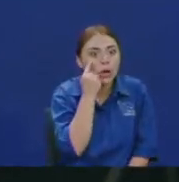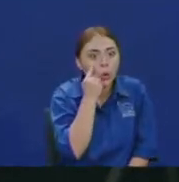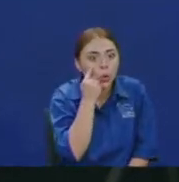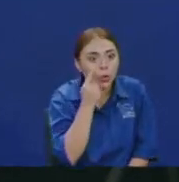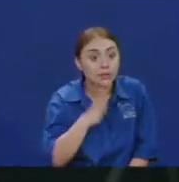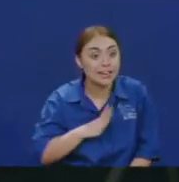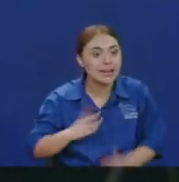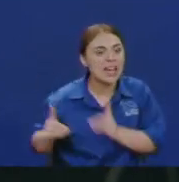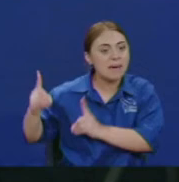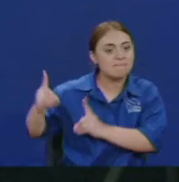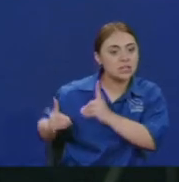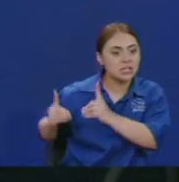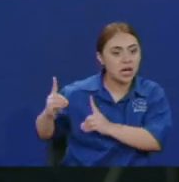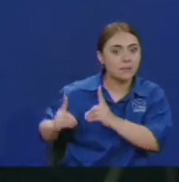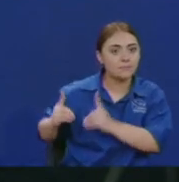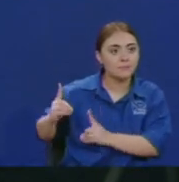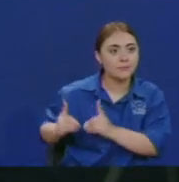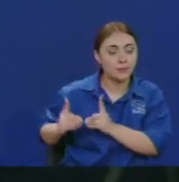bueno.